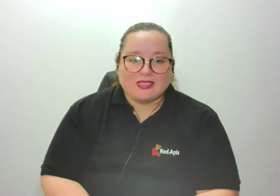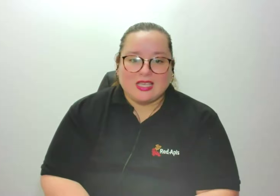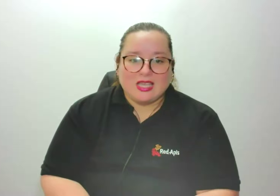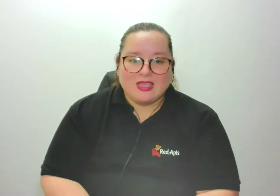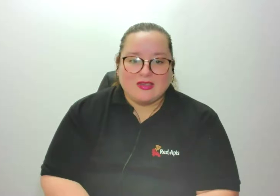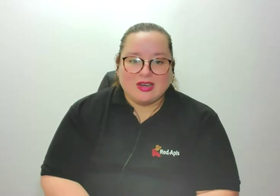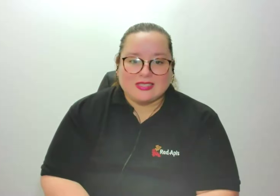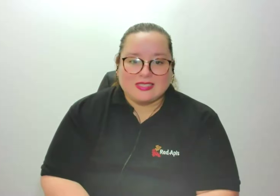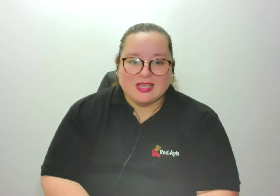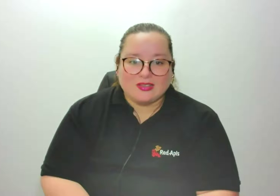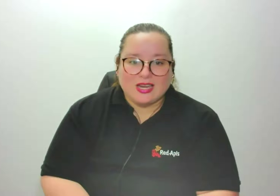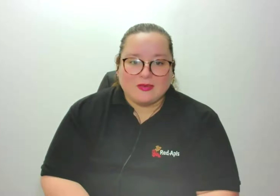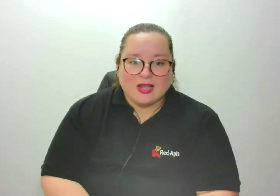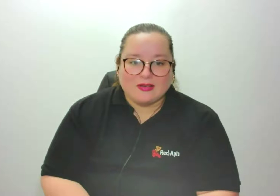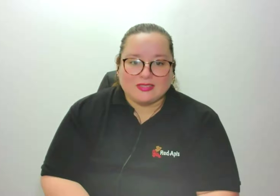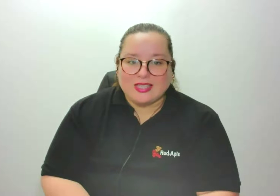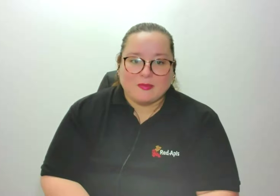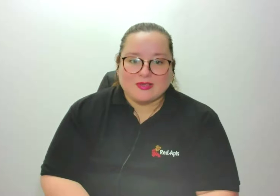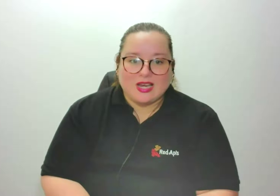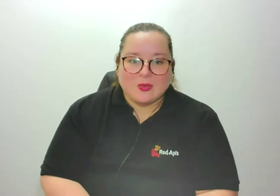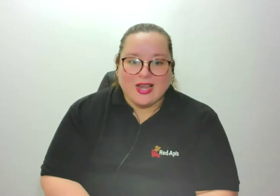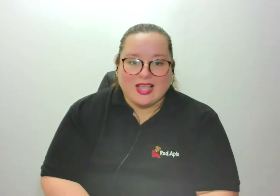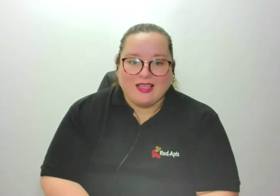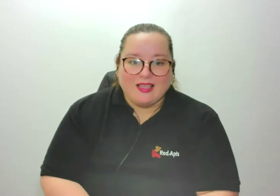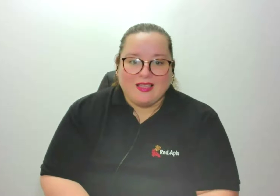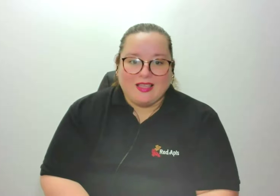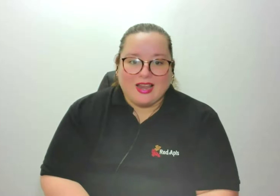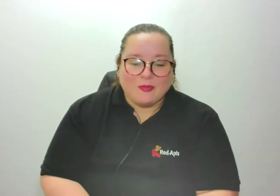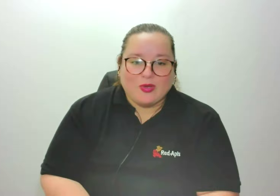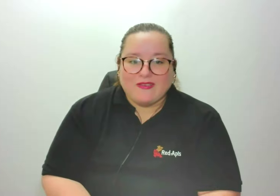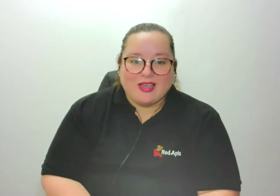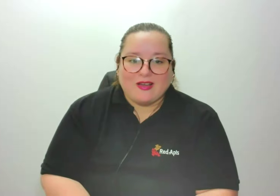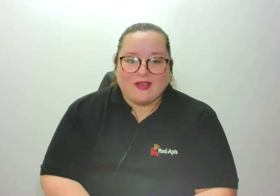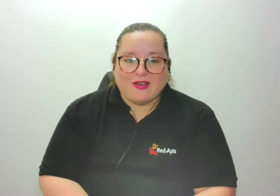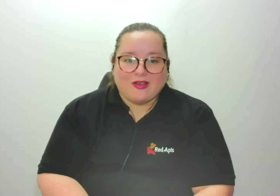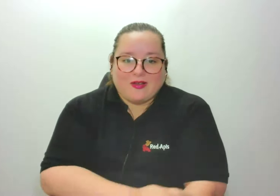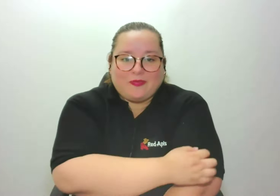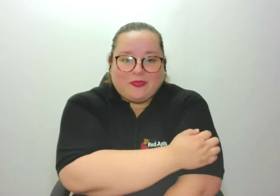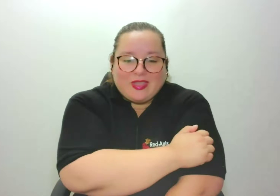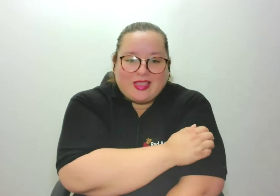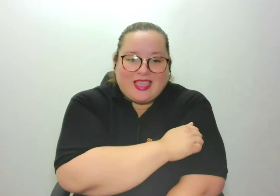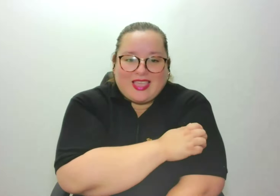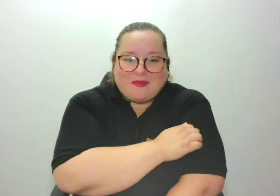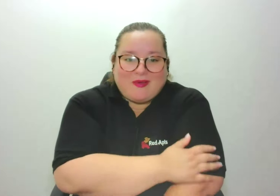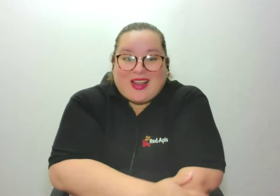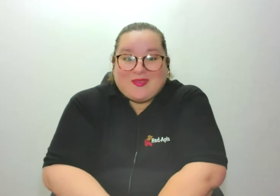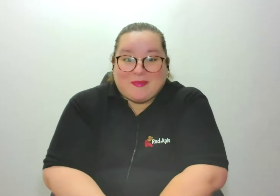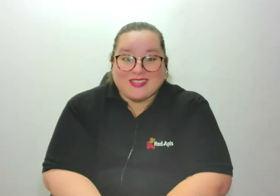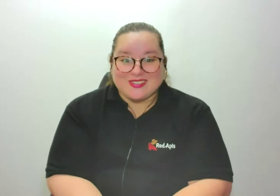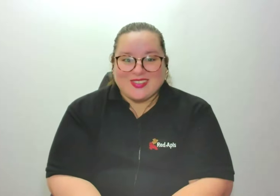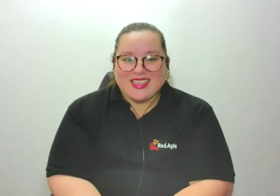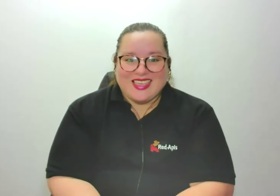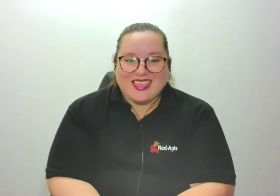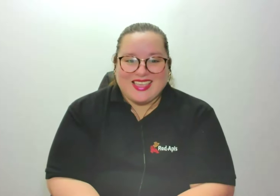A veces ellos necesitan contar alguna cosa de qué pasó en la escuela, en la prueba, de Paula, algo